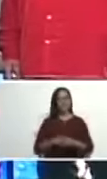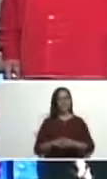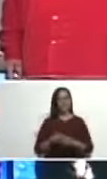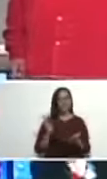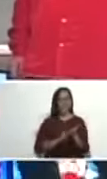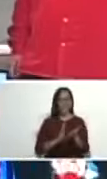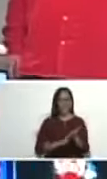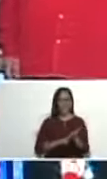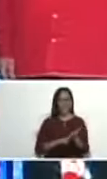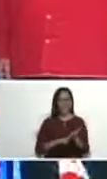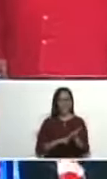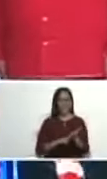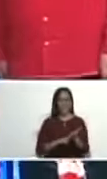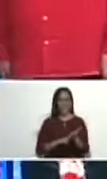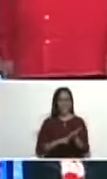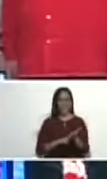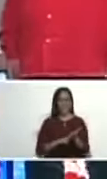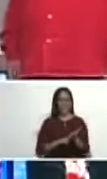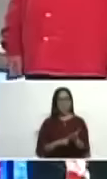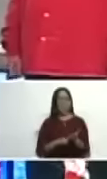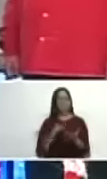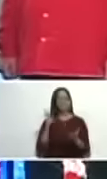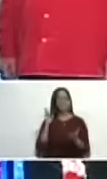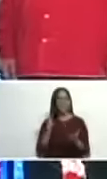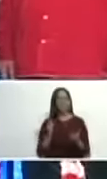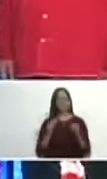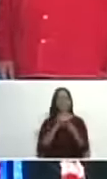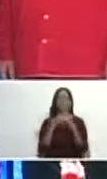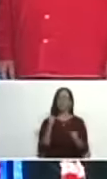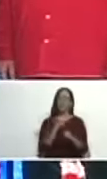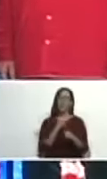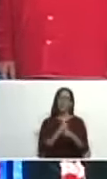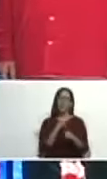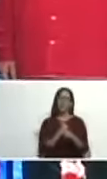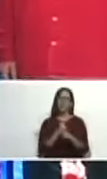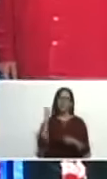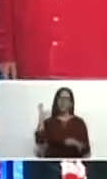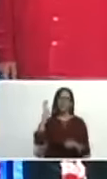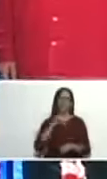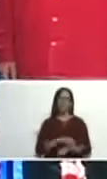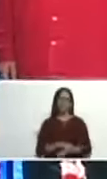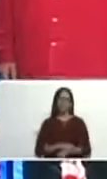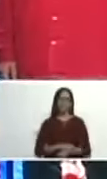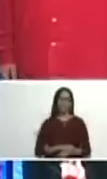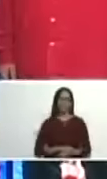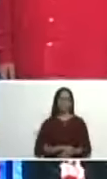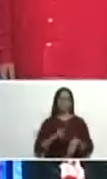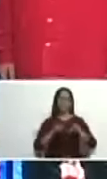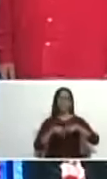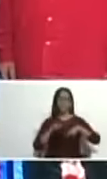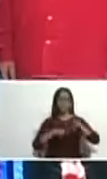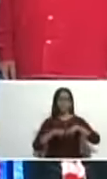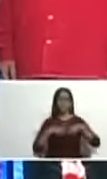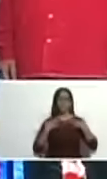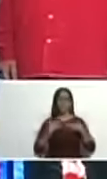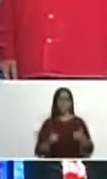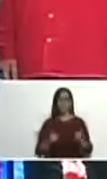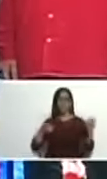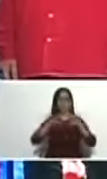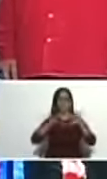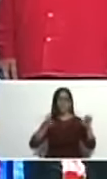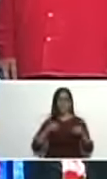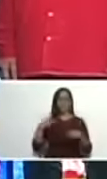¿verdad? Y para que todos los trabajadores del país, de la construcción, de la salud, de la educación,